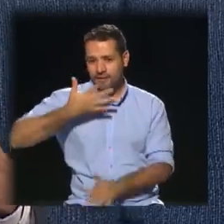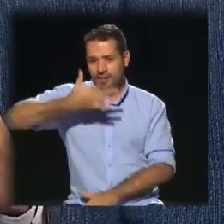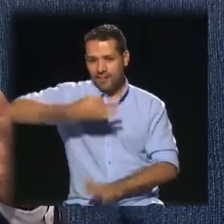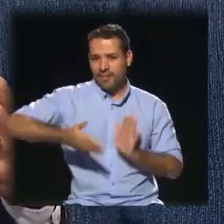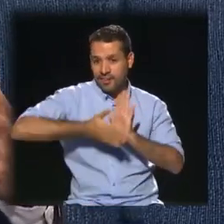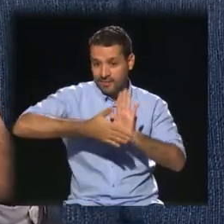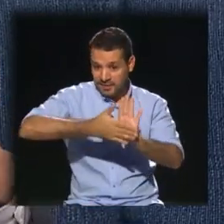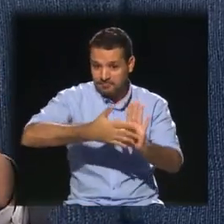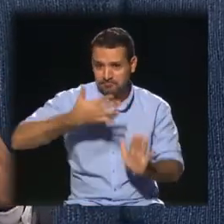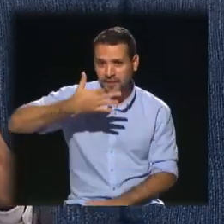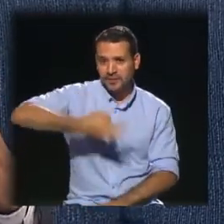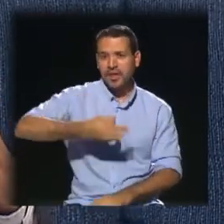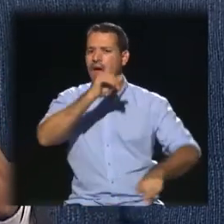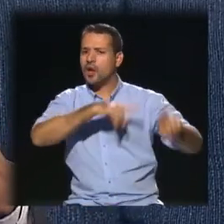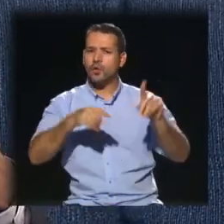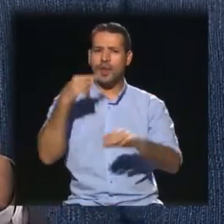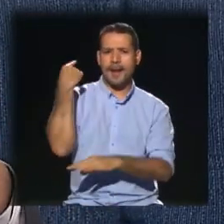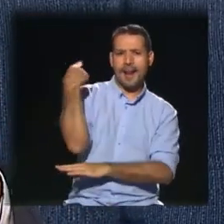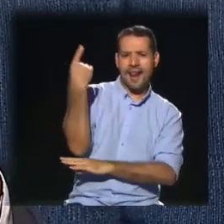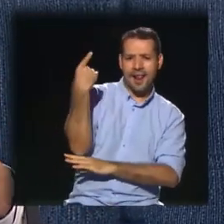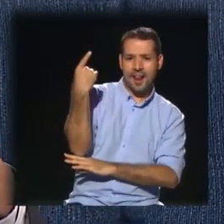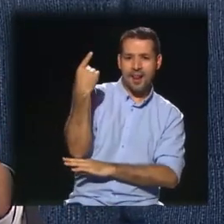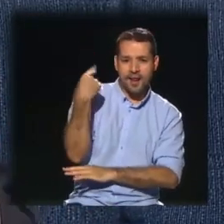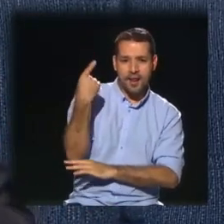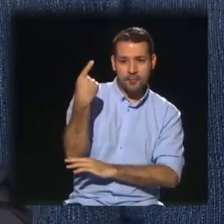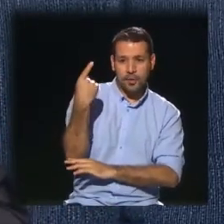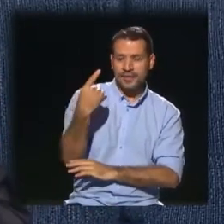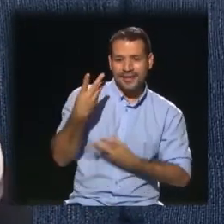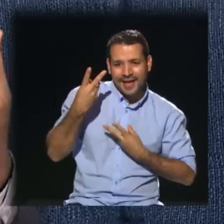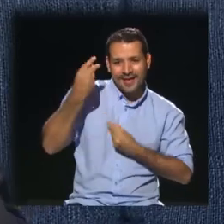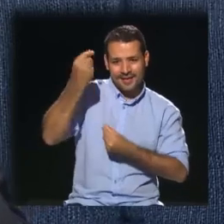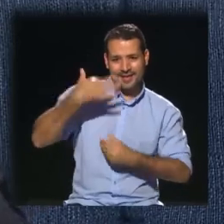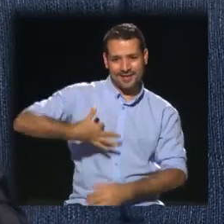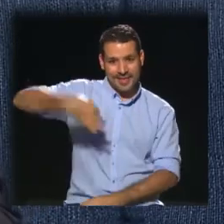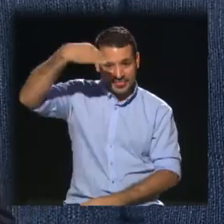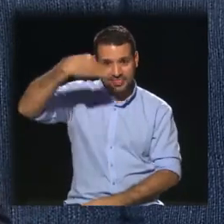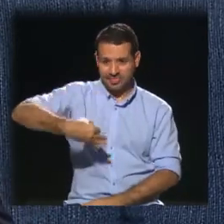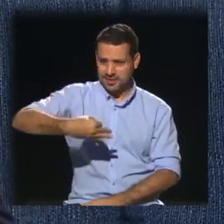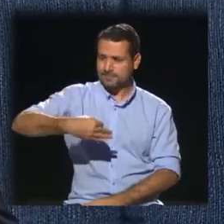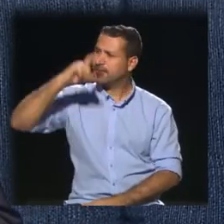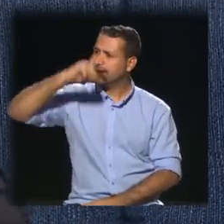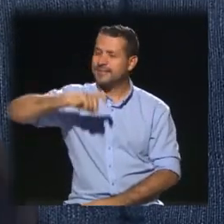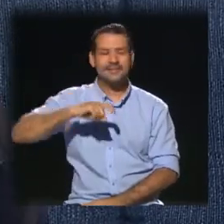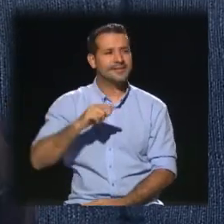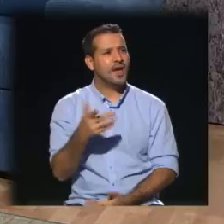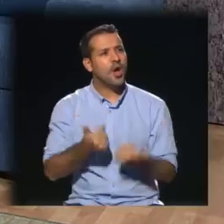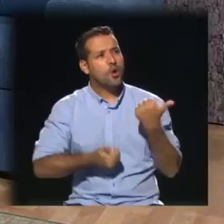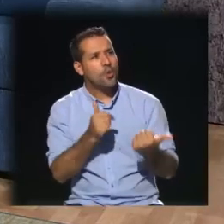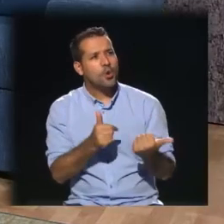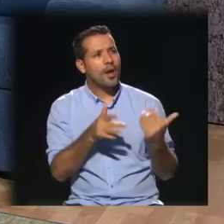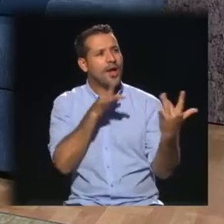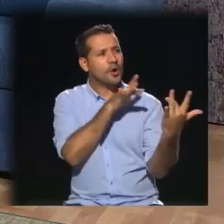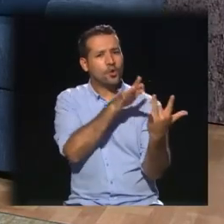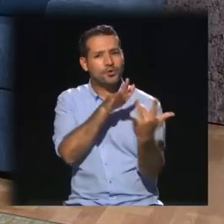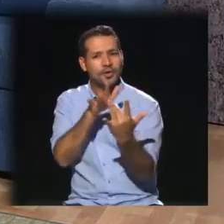en ánimos políticos, en el sentido de la política como ética, como la necesidad que tenemos de encontrarnos con los otros para trazarnos